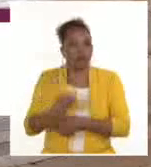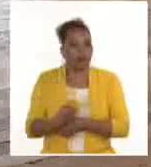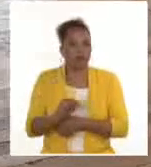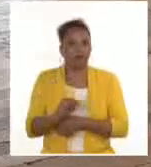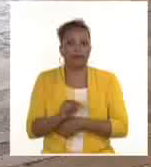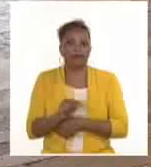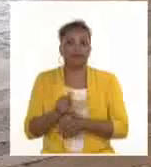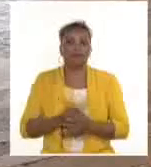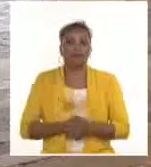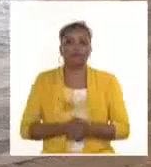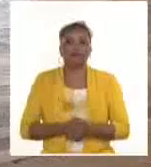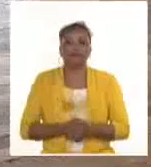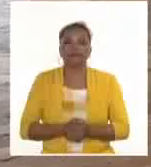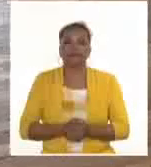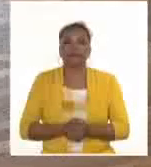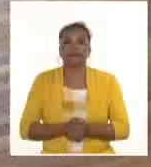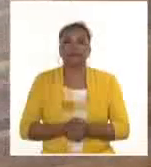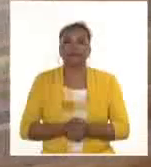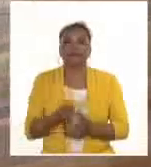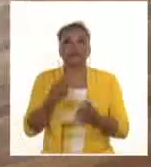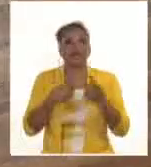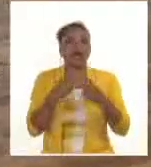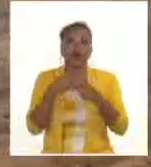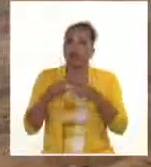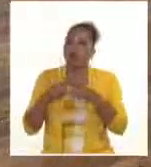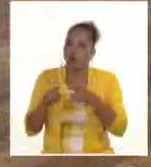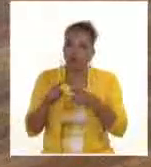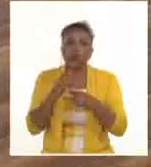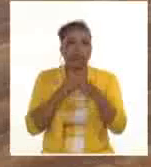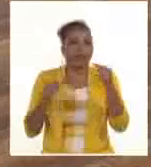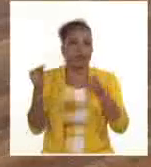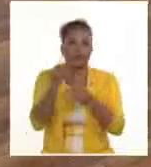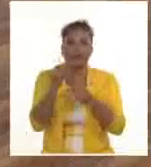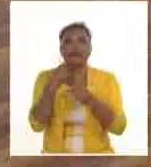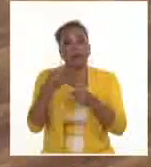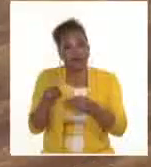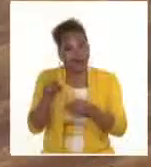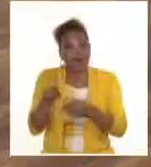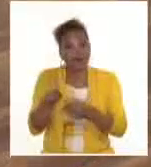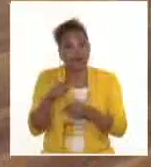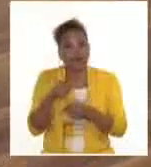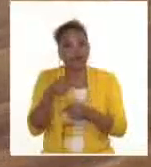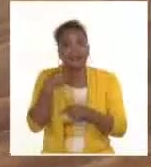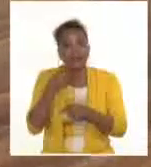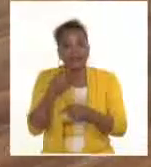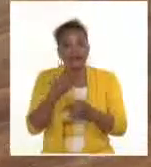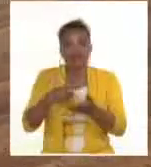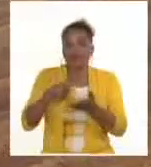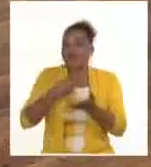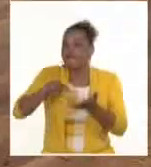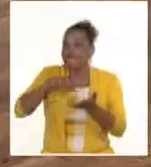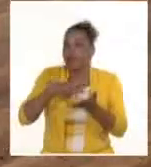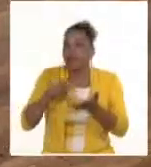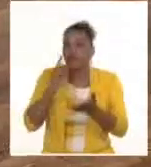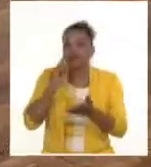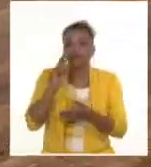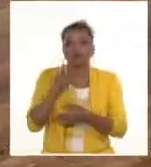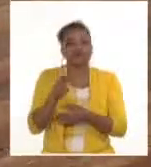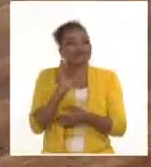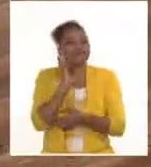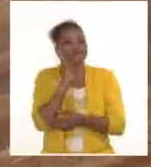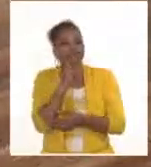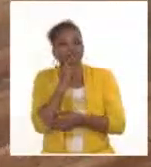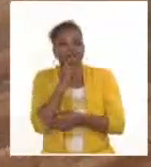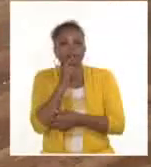otra independientemente de que ocom sido la primera que hizo pero yo le Busco incluso los defectos a ver qué